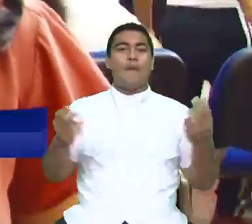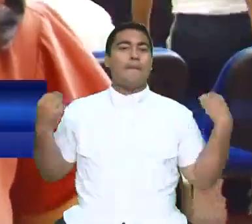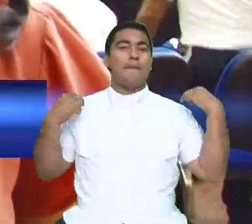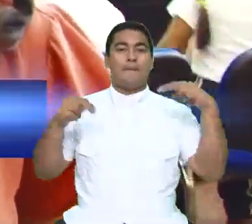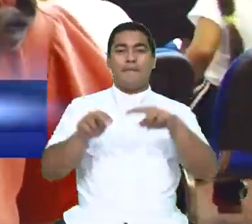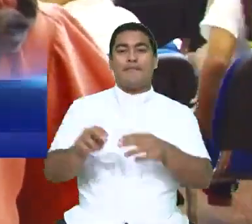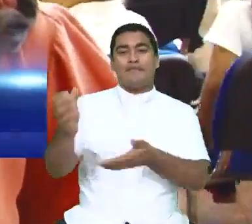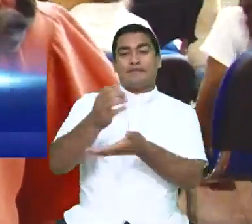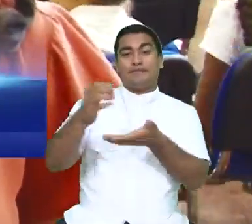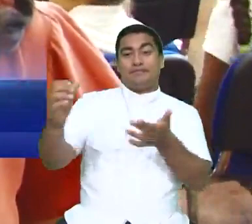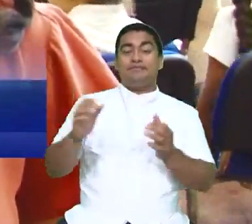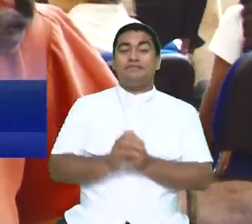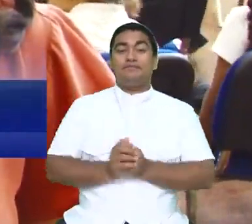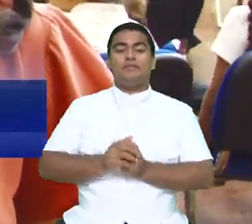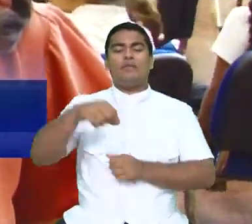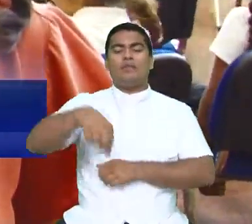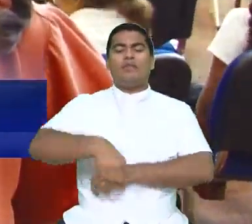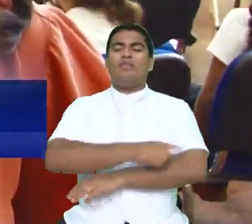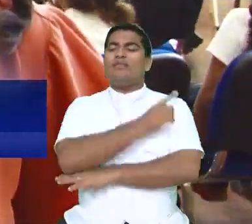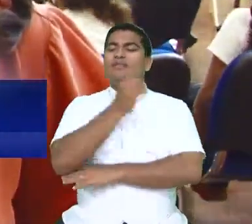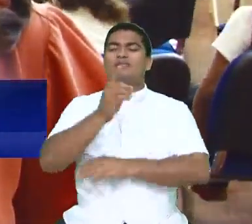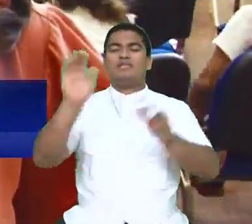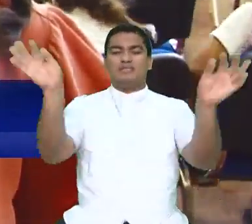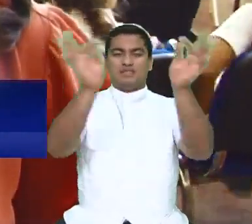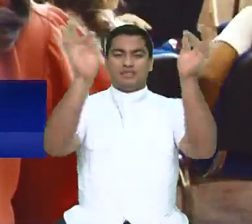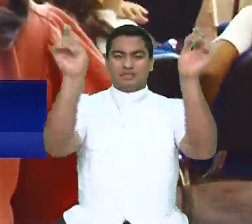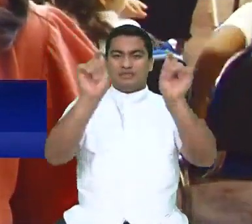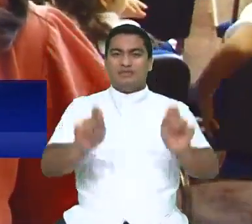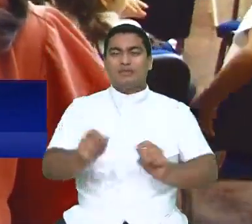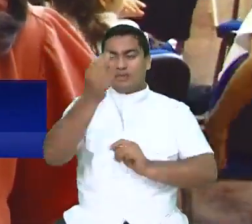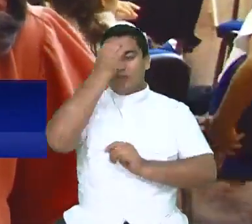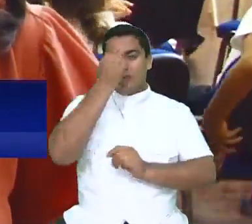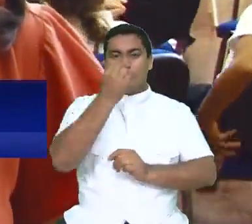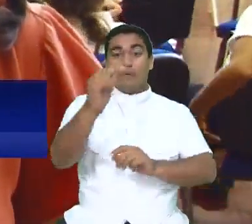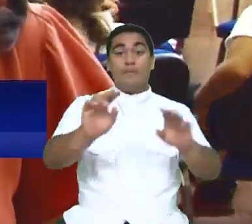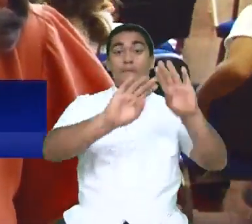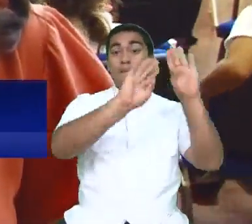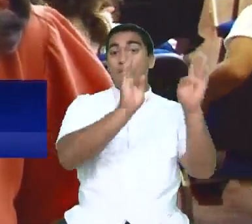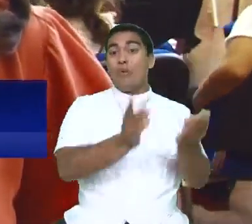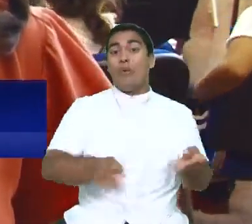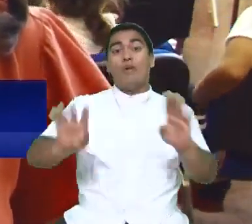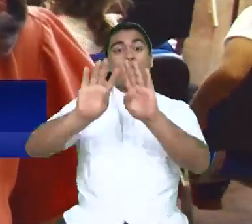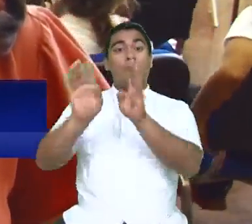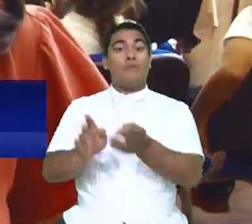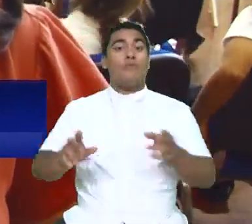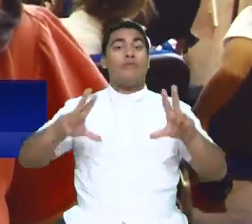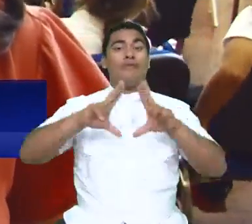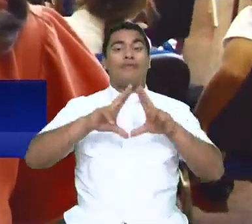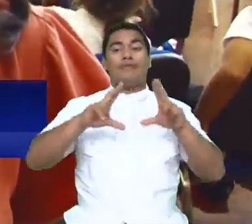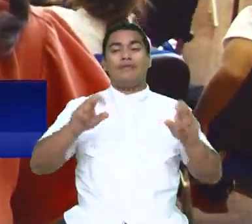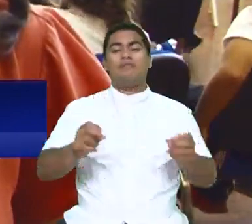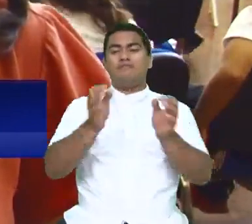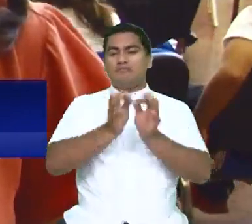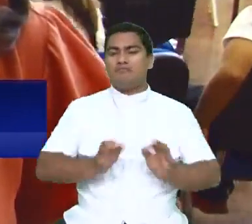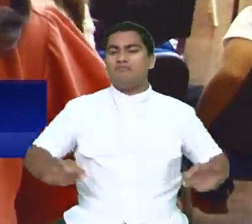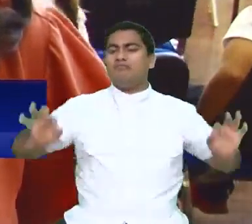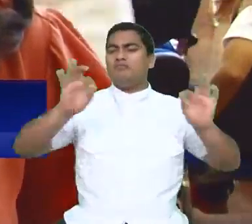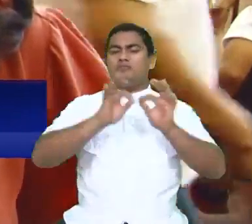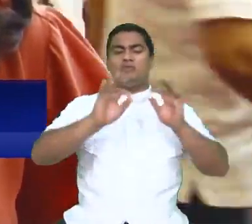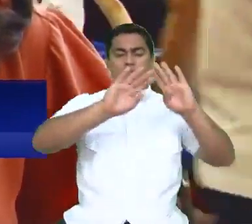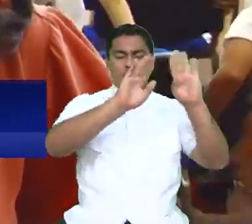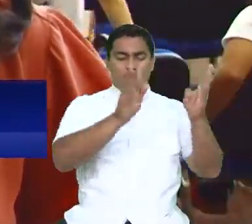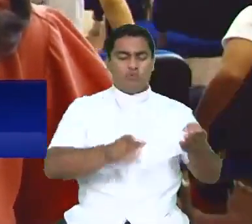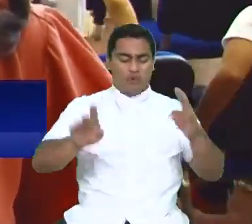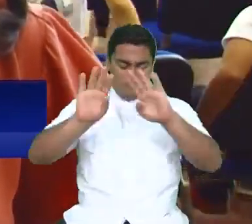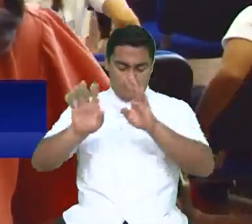día de hoy tenemos un festival artístico dedicado a la mujer nicaragüense, resaltando la labor de la mujer docente que